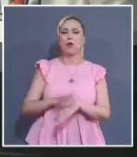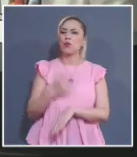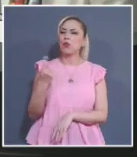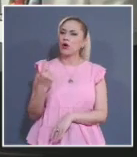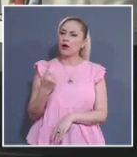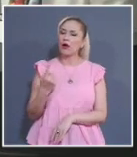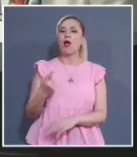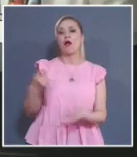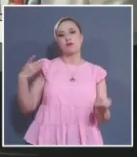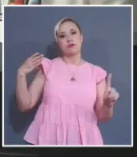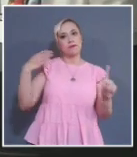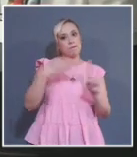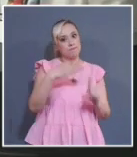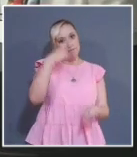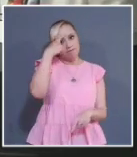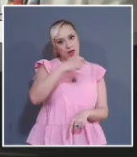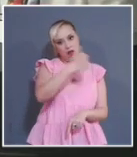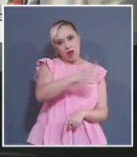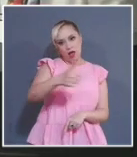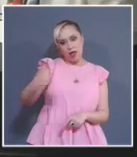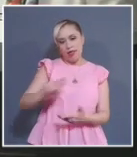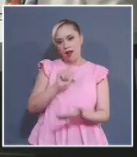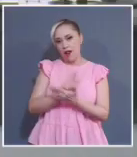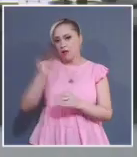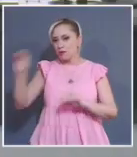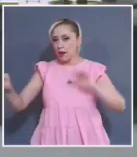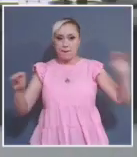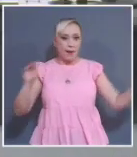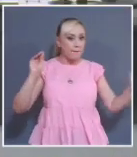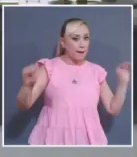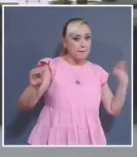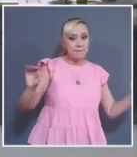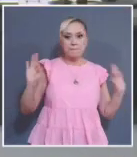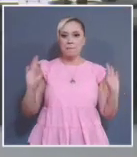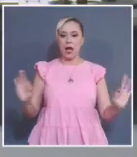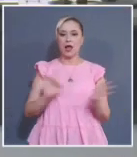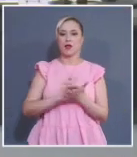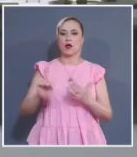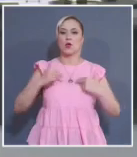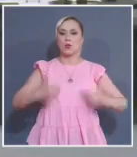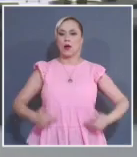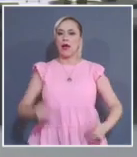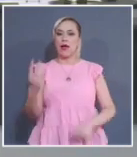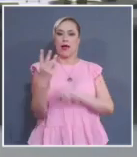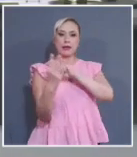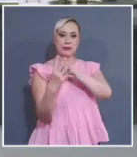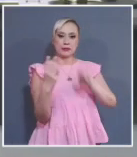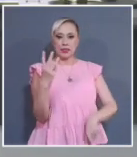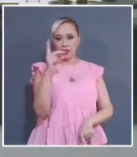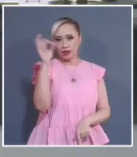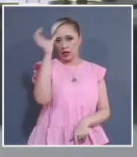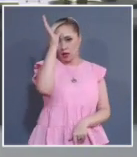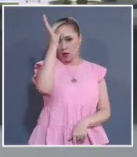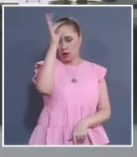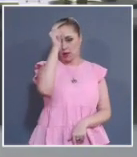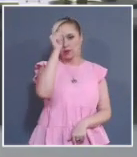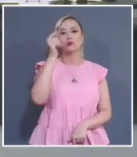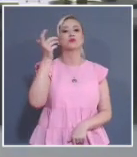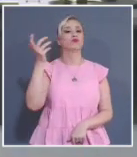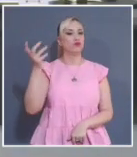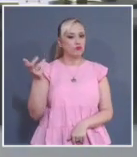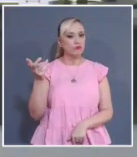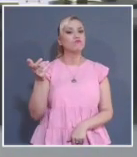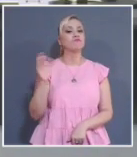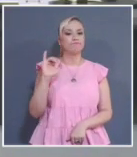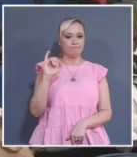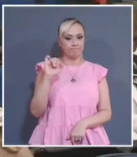sus respectivos instrumentos regionales de derechos humanos. Los tres tribunales acordaron que los estados de las tres regiones, bajo sus